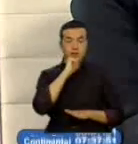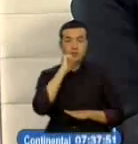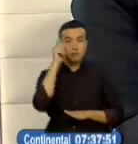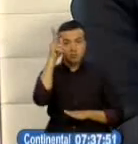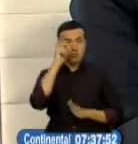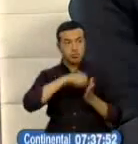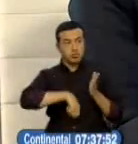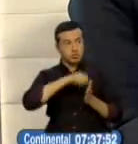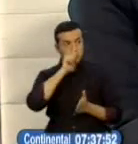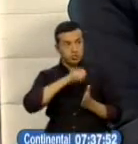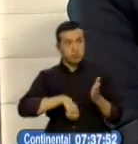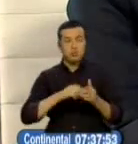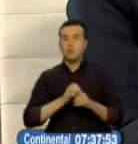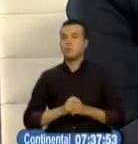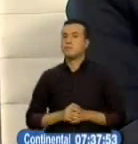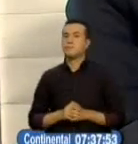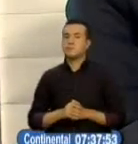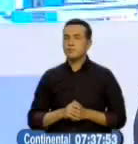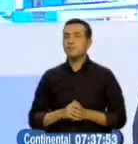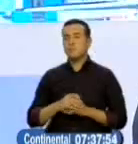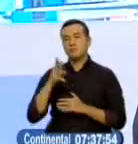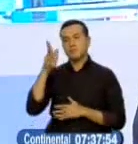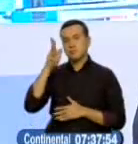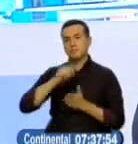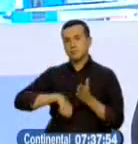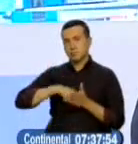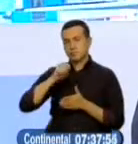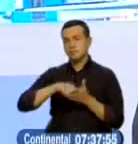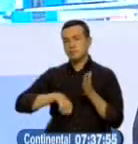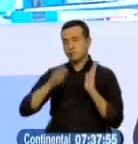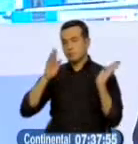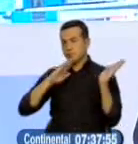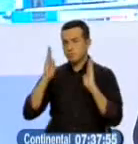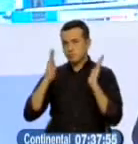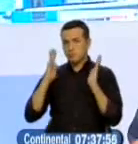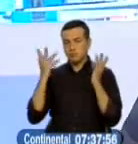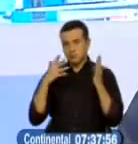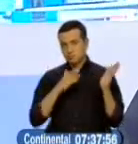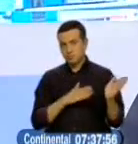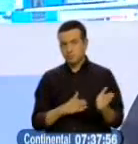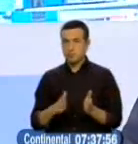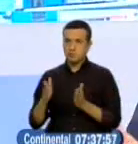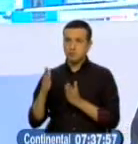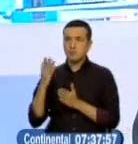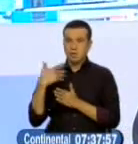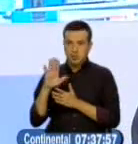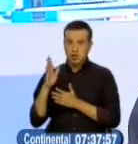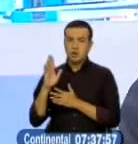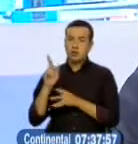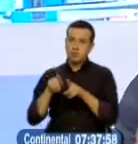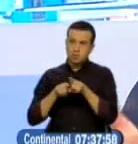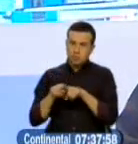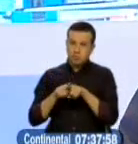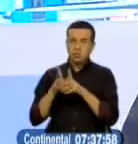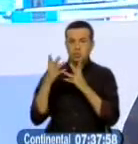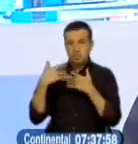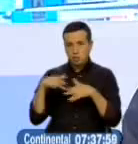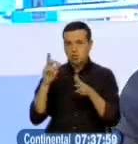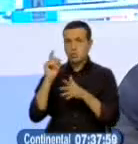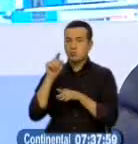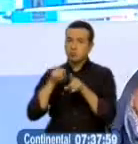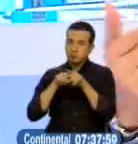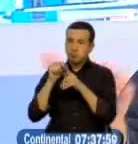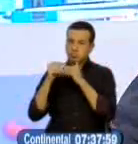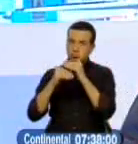con contratos temporales? No, hay profesores con contratos temporales. Se han hecho los concursos, se han formalizado esos